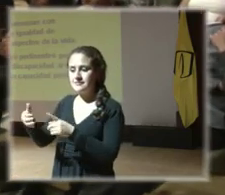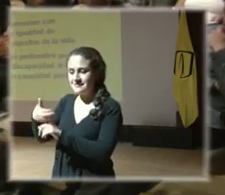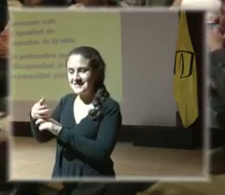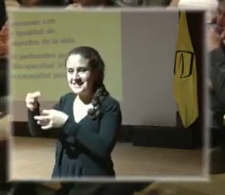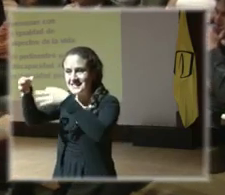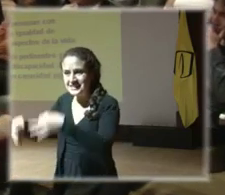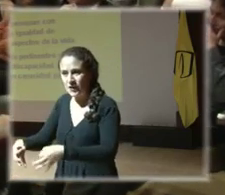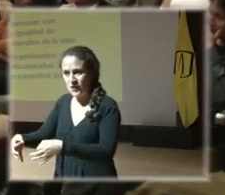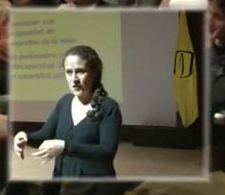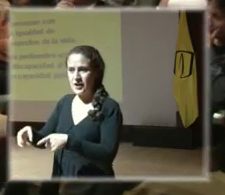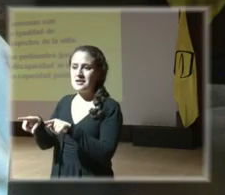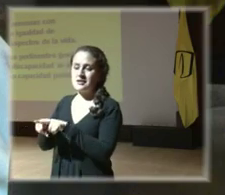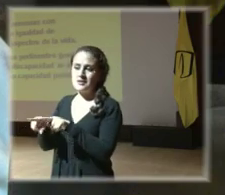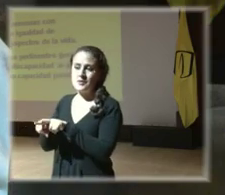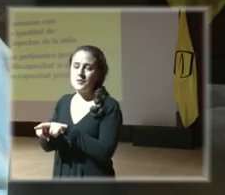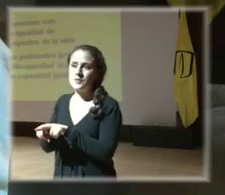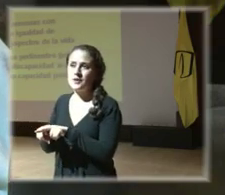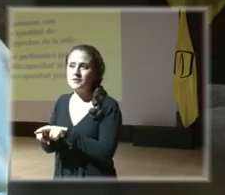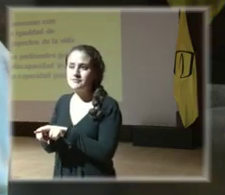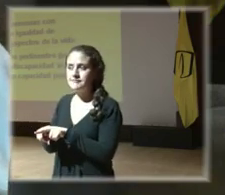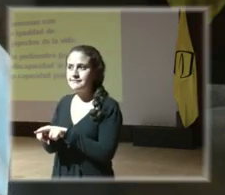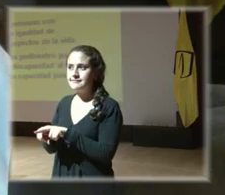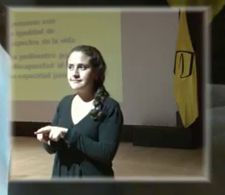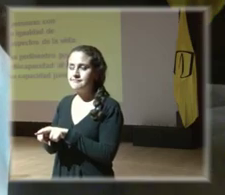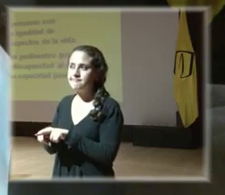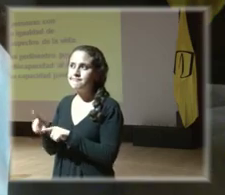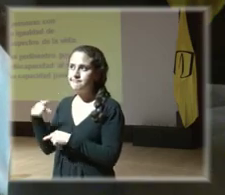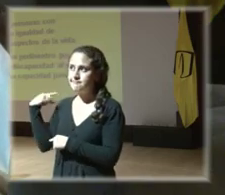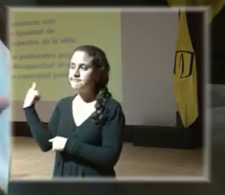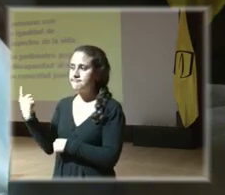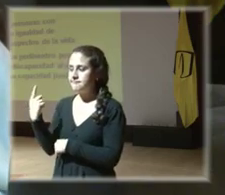seguridad y de repente lo más